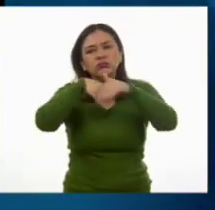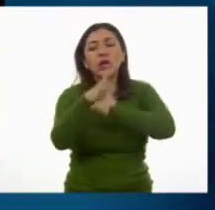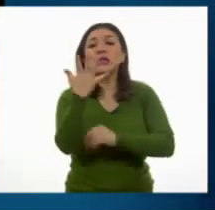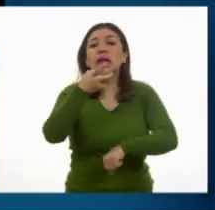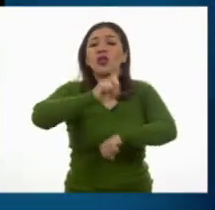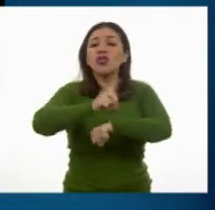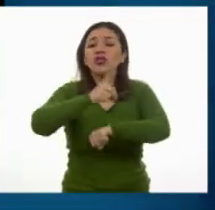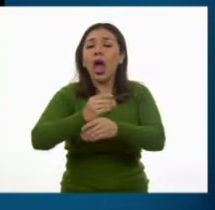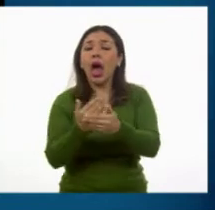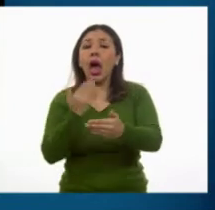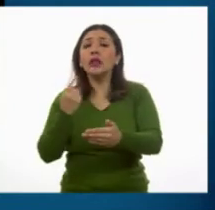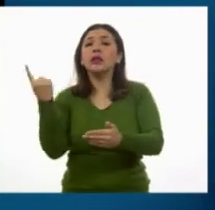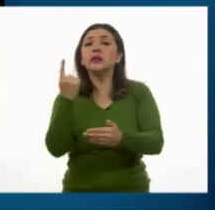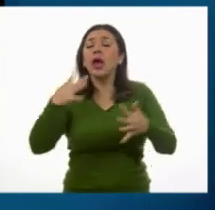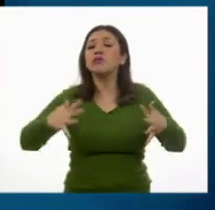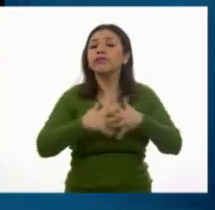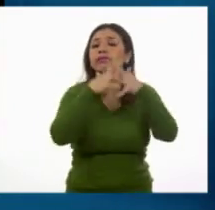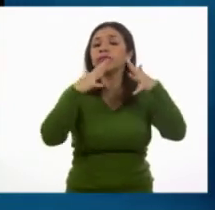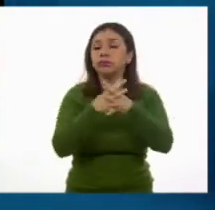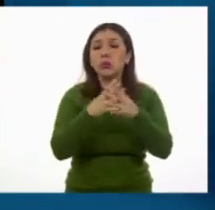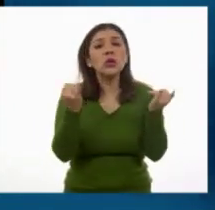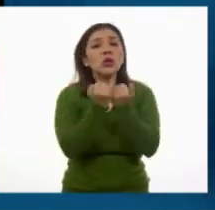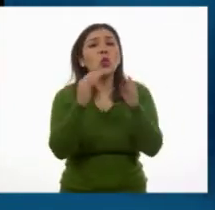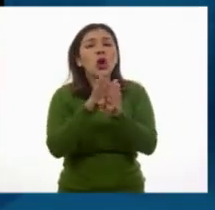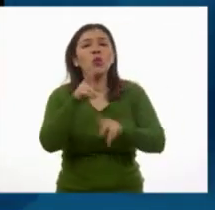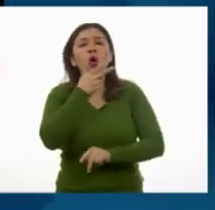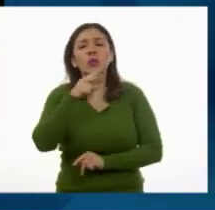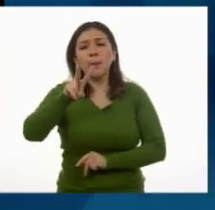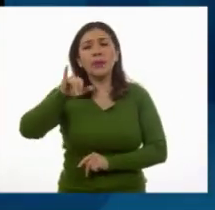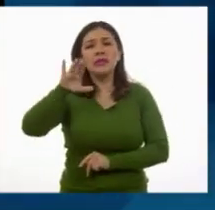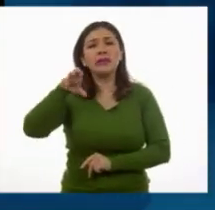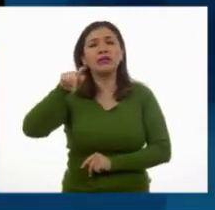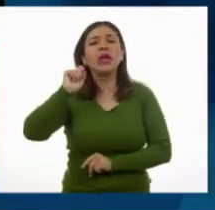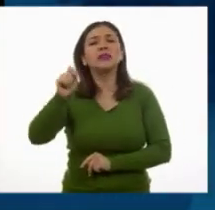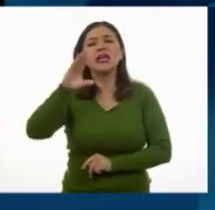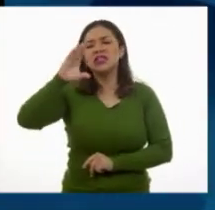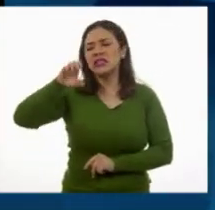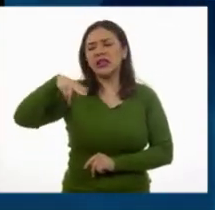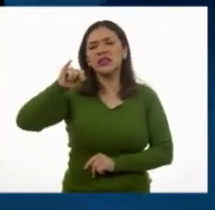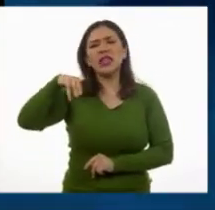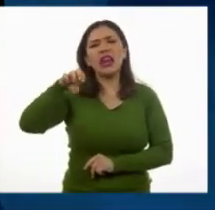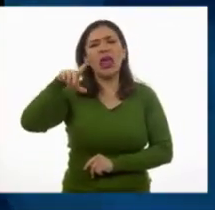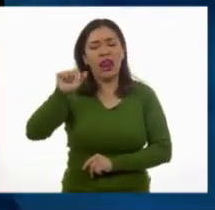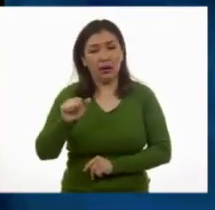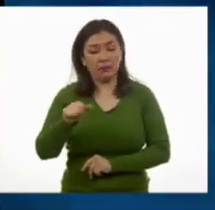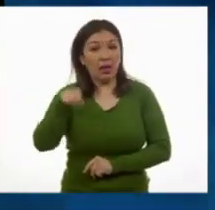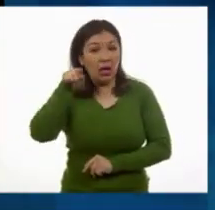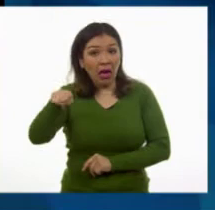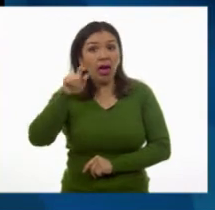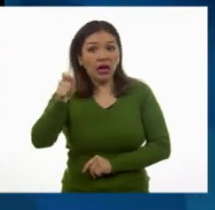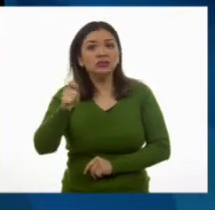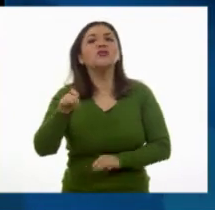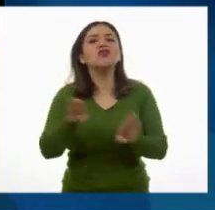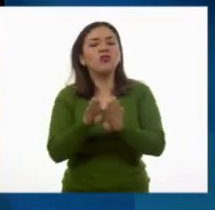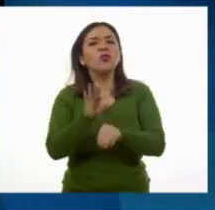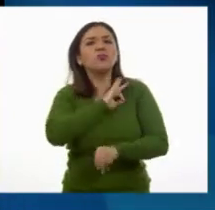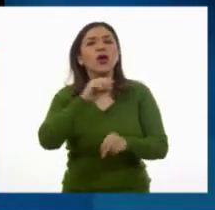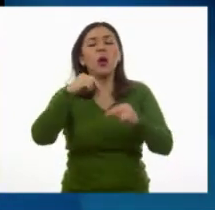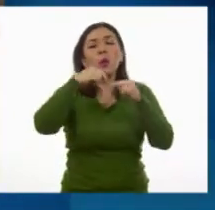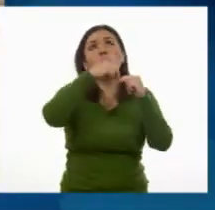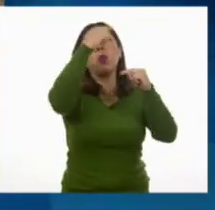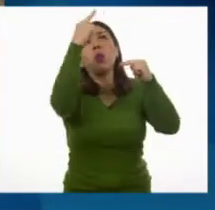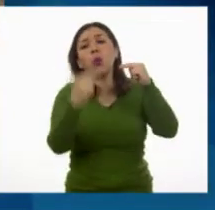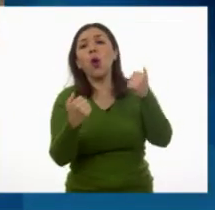5 días antes de la batalla, y al igual que Vicente Suárez, era centinela. A él se le atribuye haber saltado con la